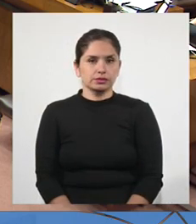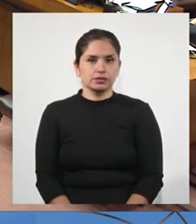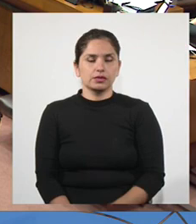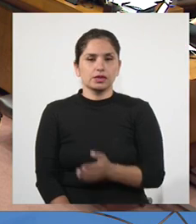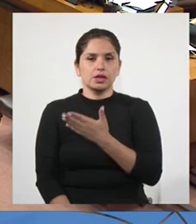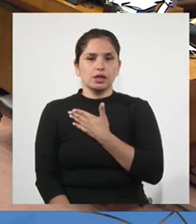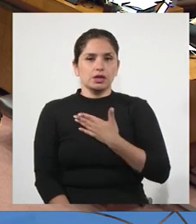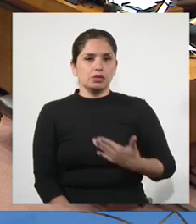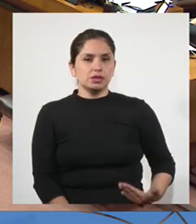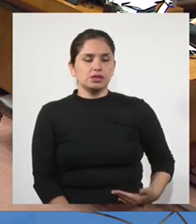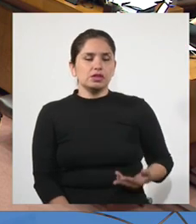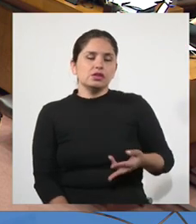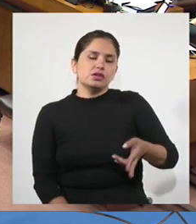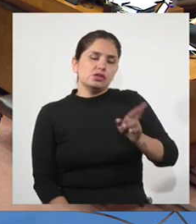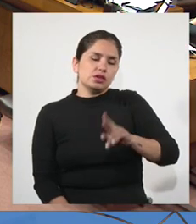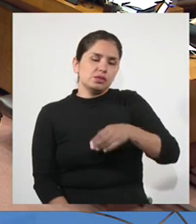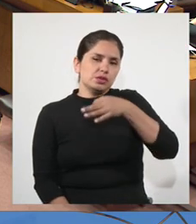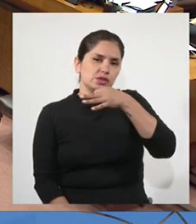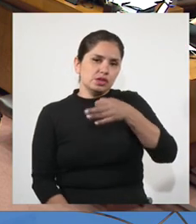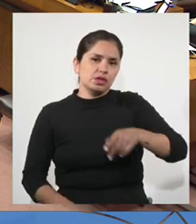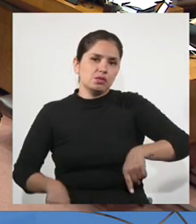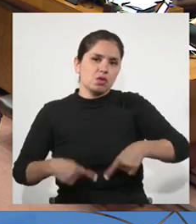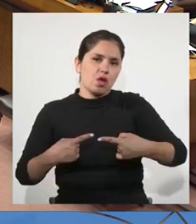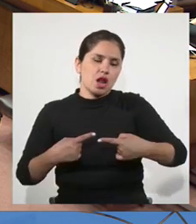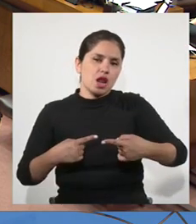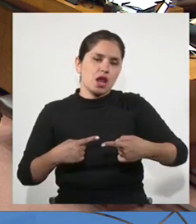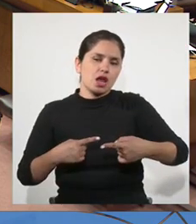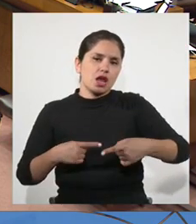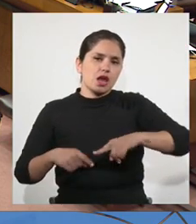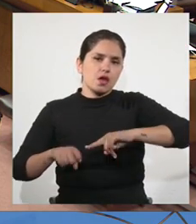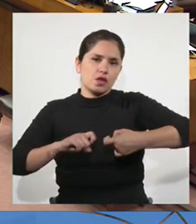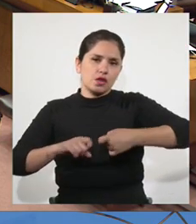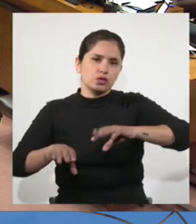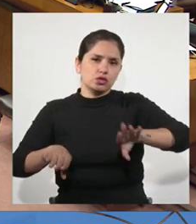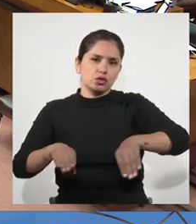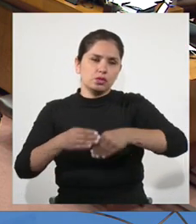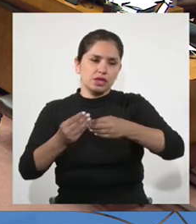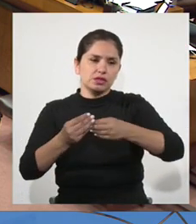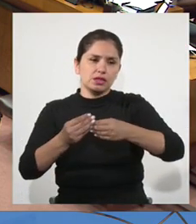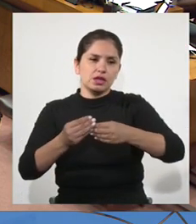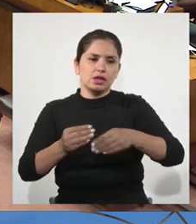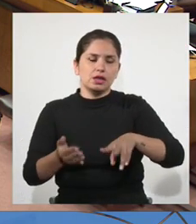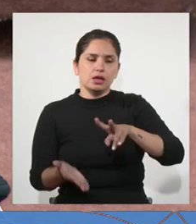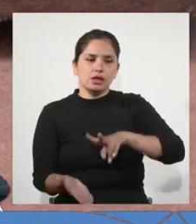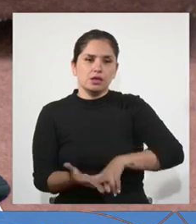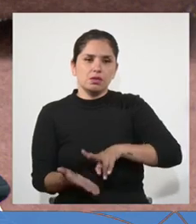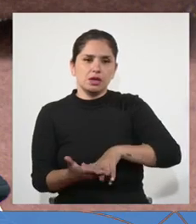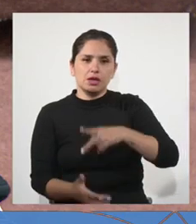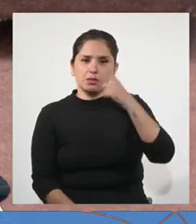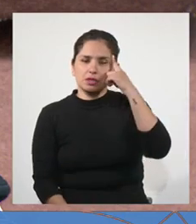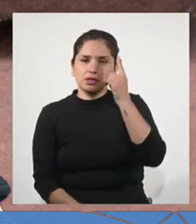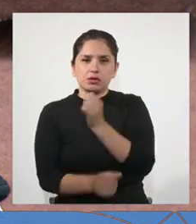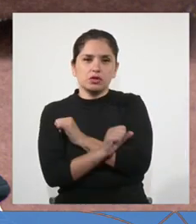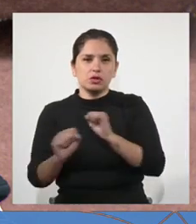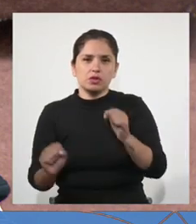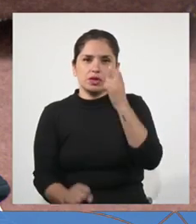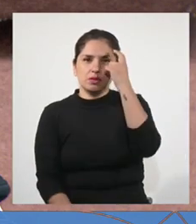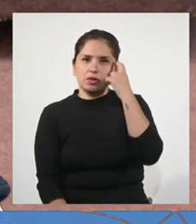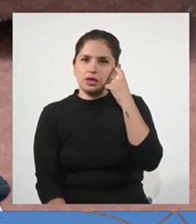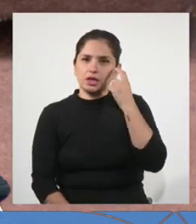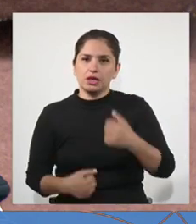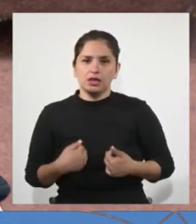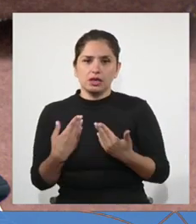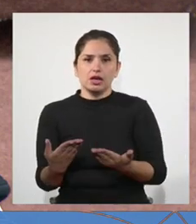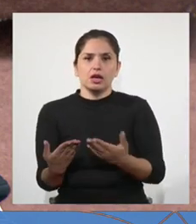Presidente, esto lo dijimos en la discusión mixta. La verdad es que nos parece increíble que le estemos dando esta